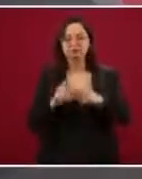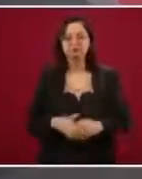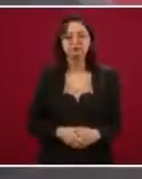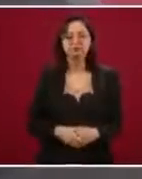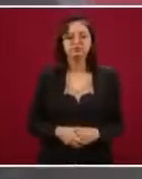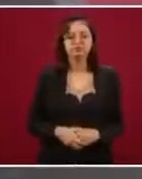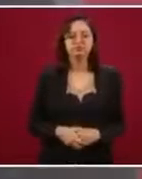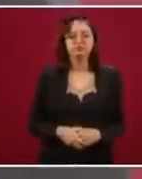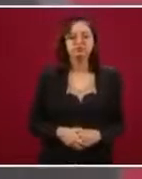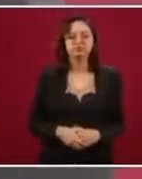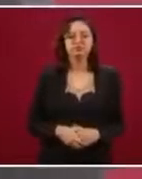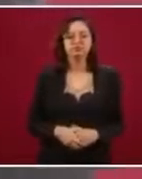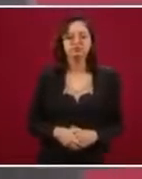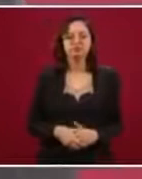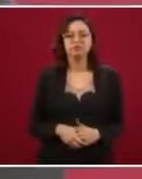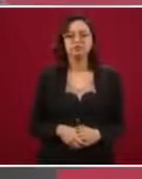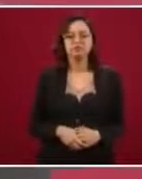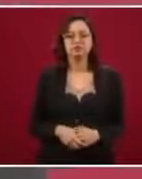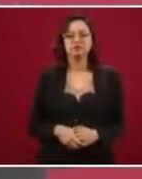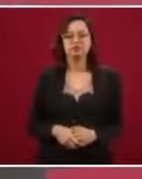y me hicieron una entrevista